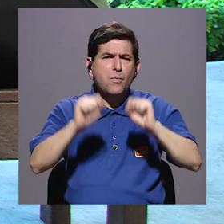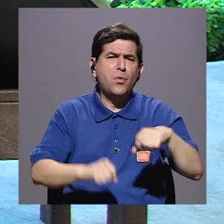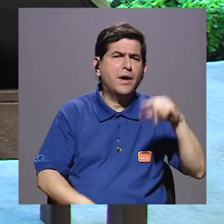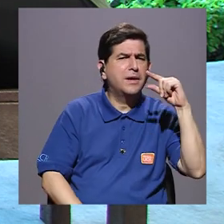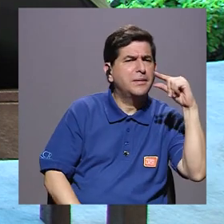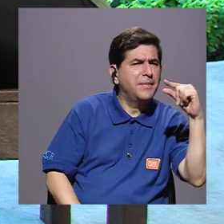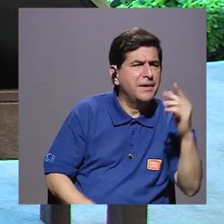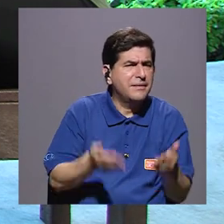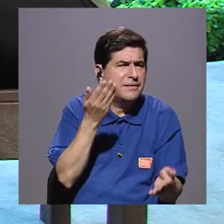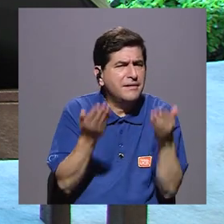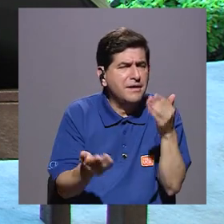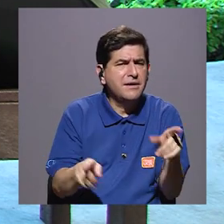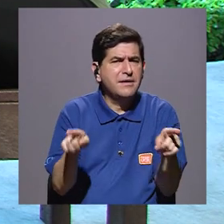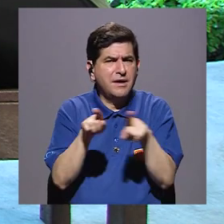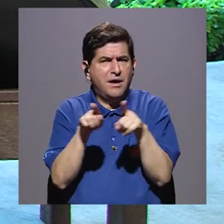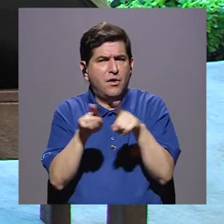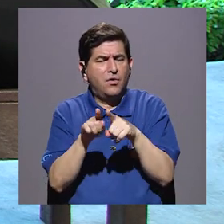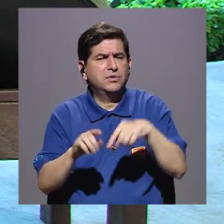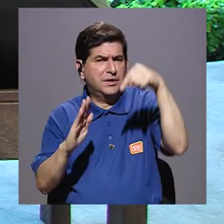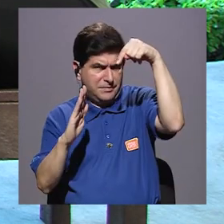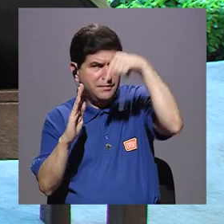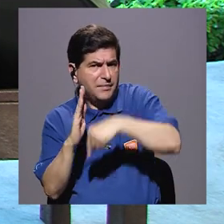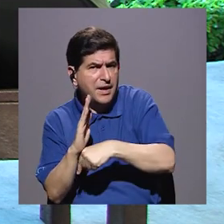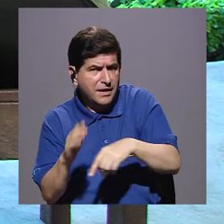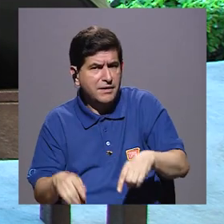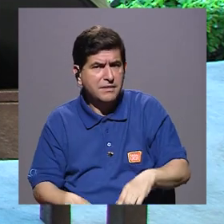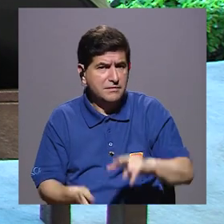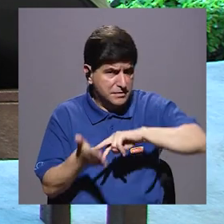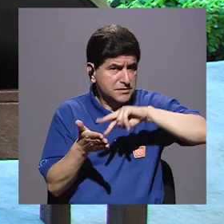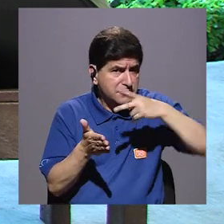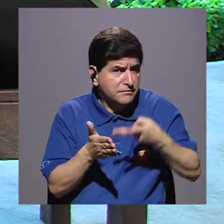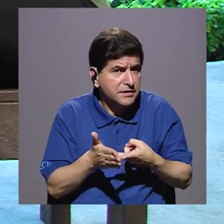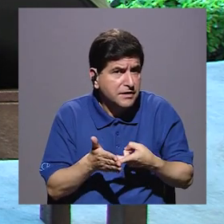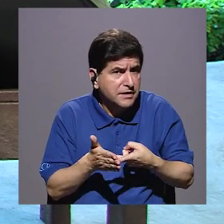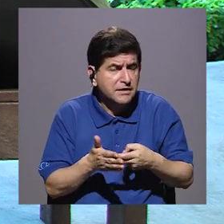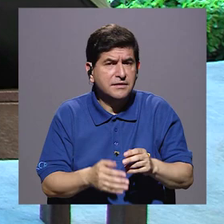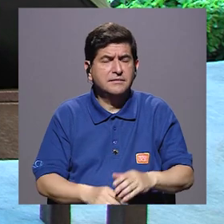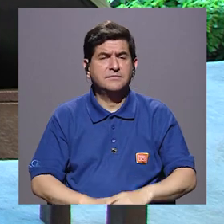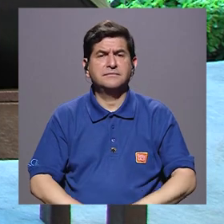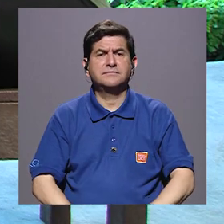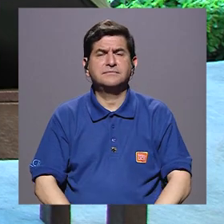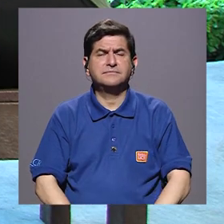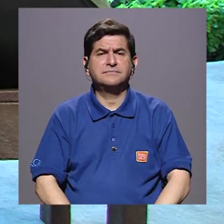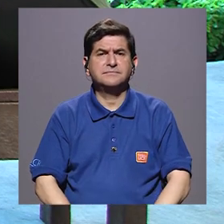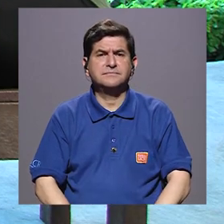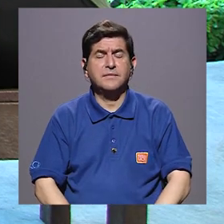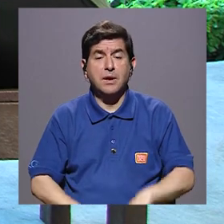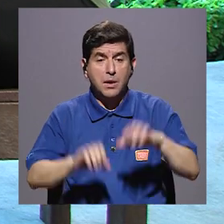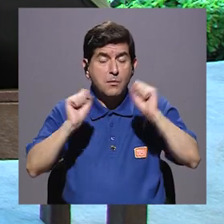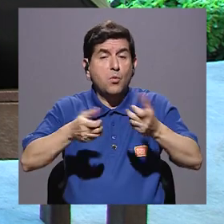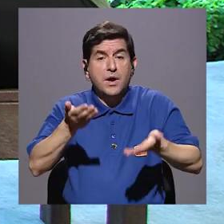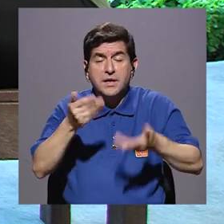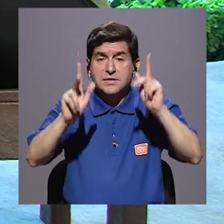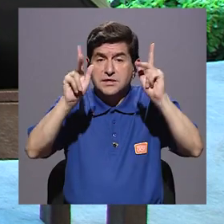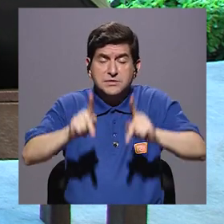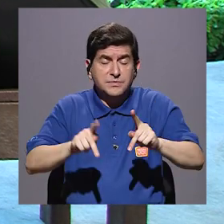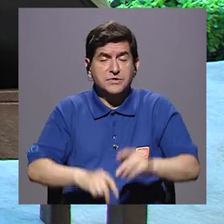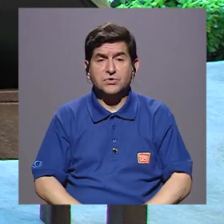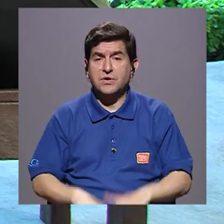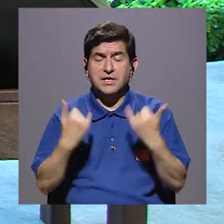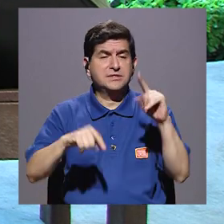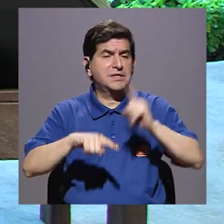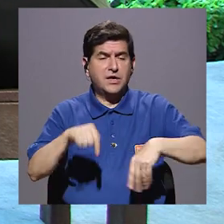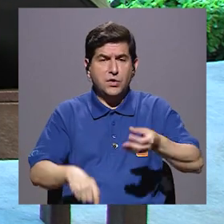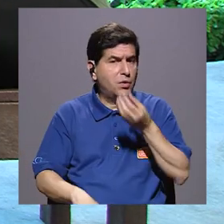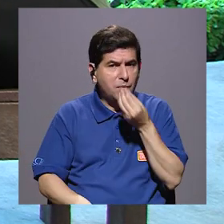leve y también sarcopenia más complicada, digamos, que incluso las personas no